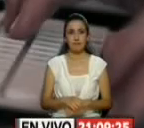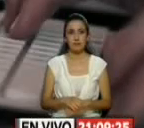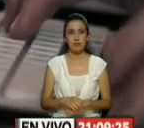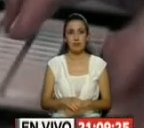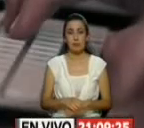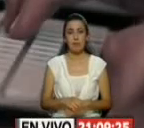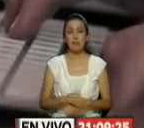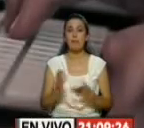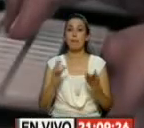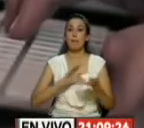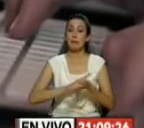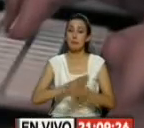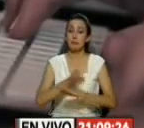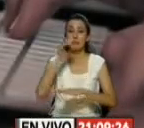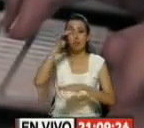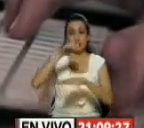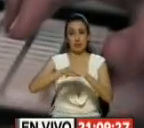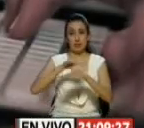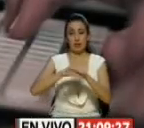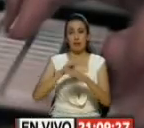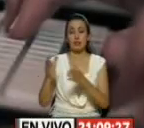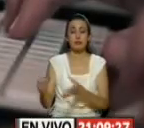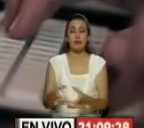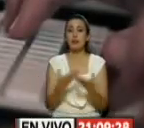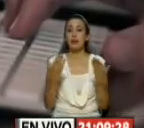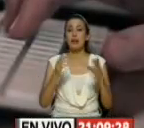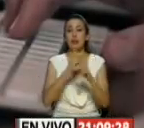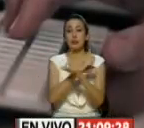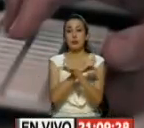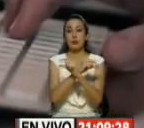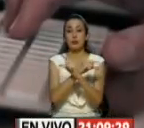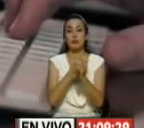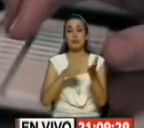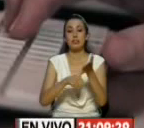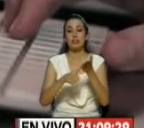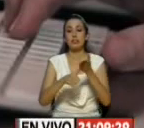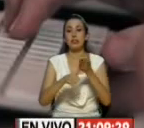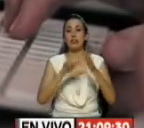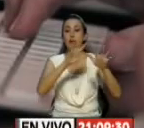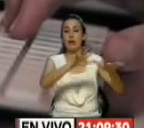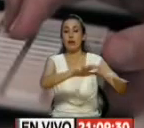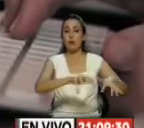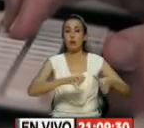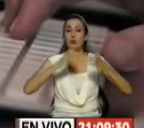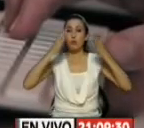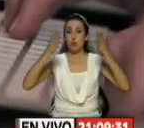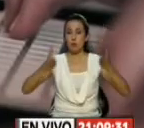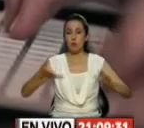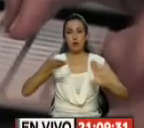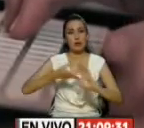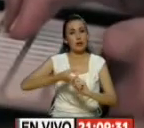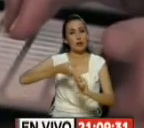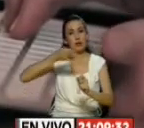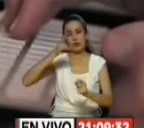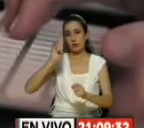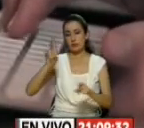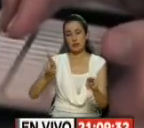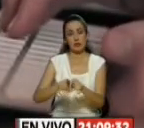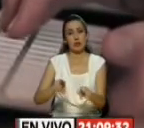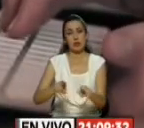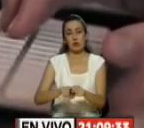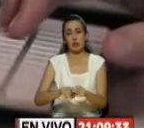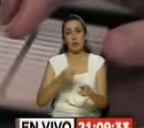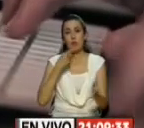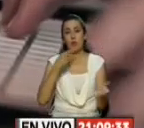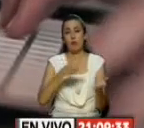Y en horas de la tarde, Rubén Flores anunció en su cuenta de Twitter su salida del Ministerio de Agricultura a través de un mensaje. Dijo